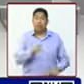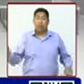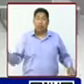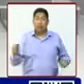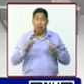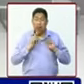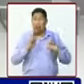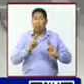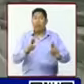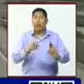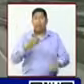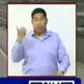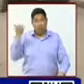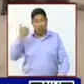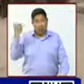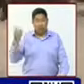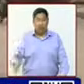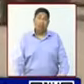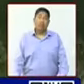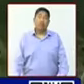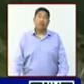Quiaca.